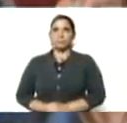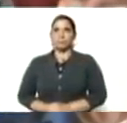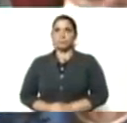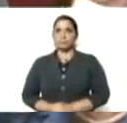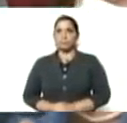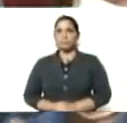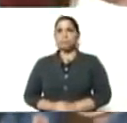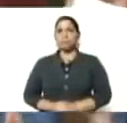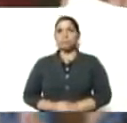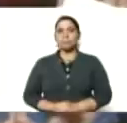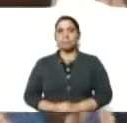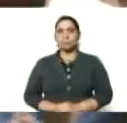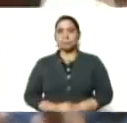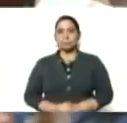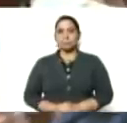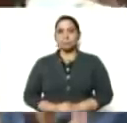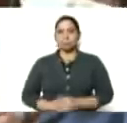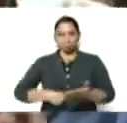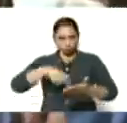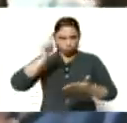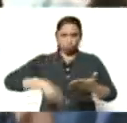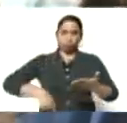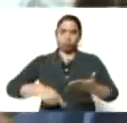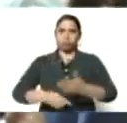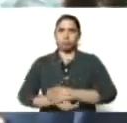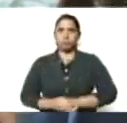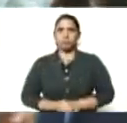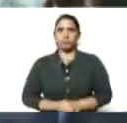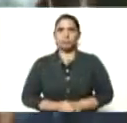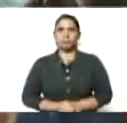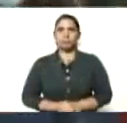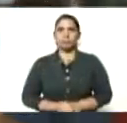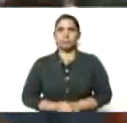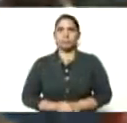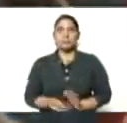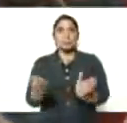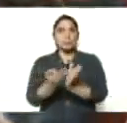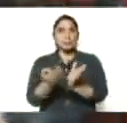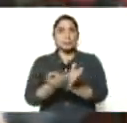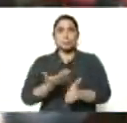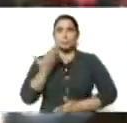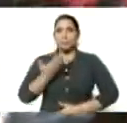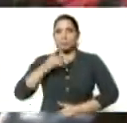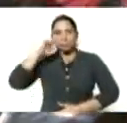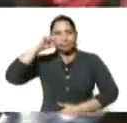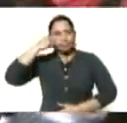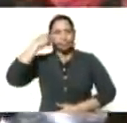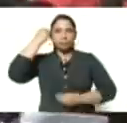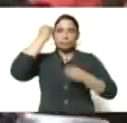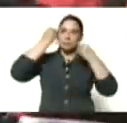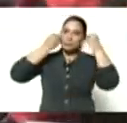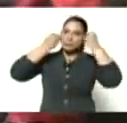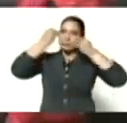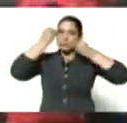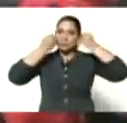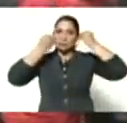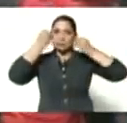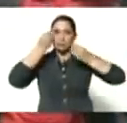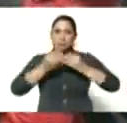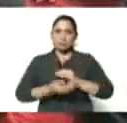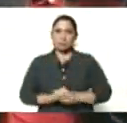Cúmplase. Siempre es importante reflexionar